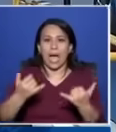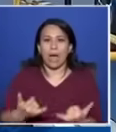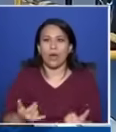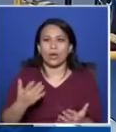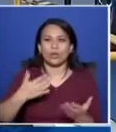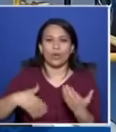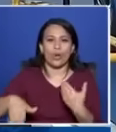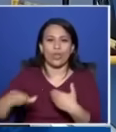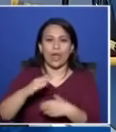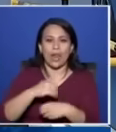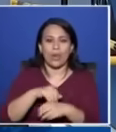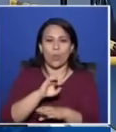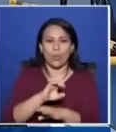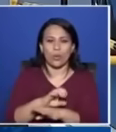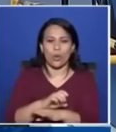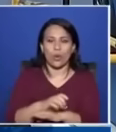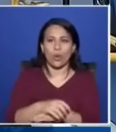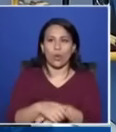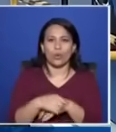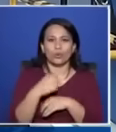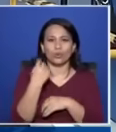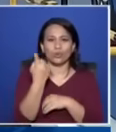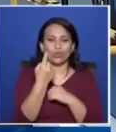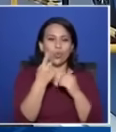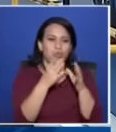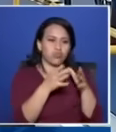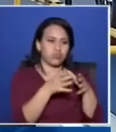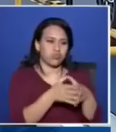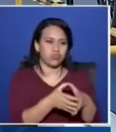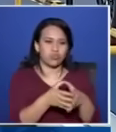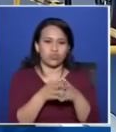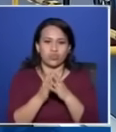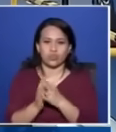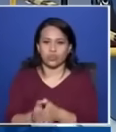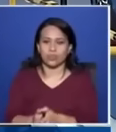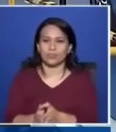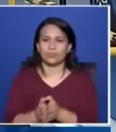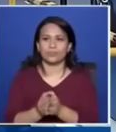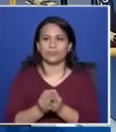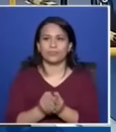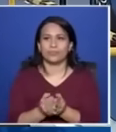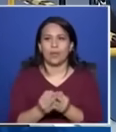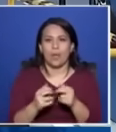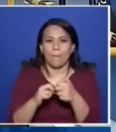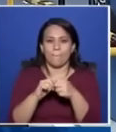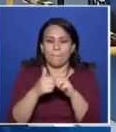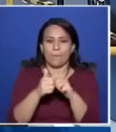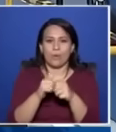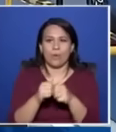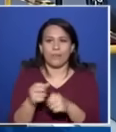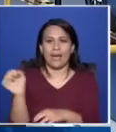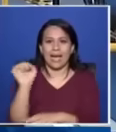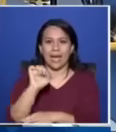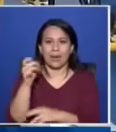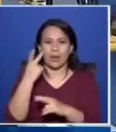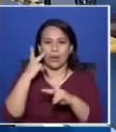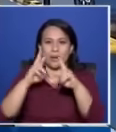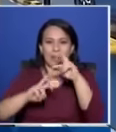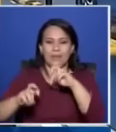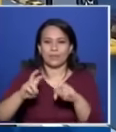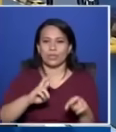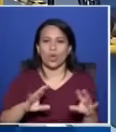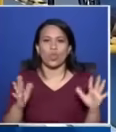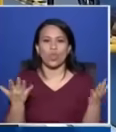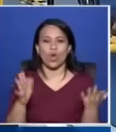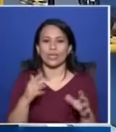nivel nacional, antes estaba por una localidad. En este sentido, salta una nueva problemática de los centros de revisión vehicular que no